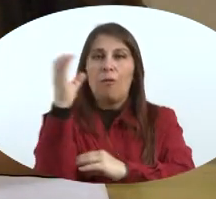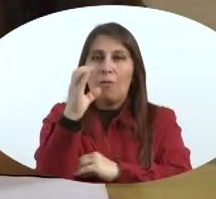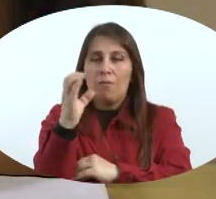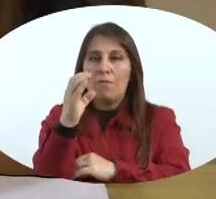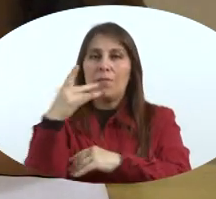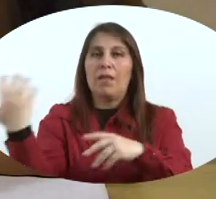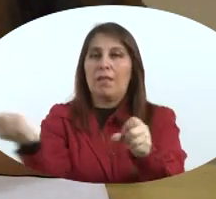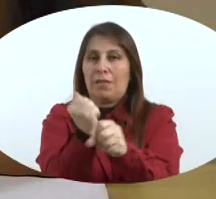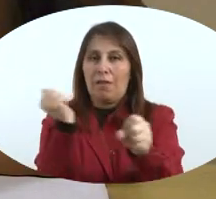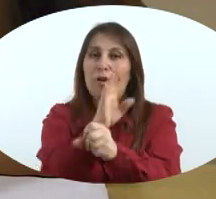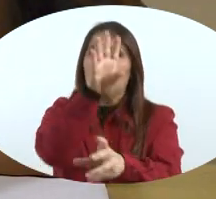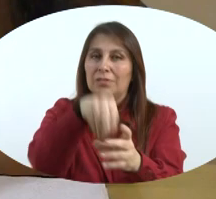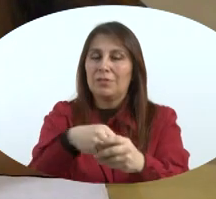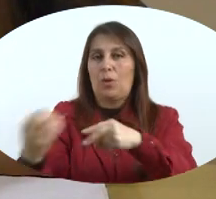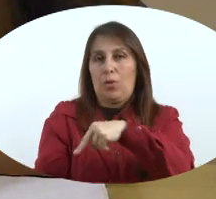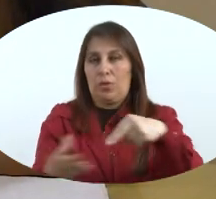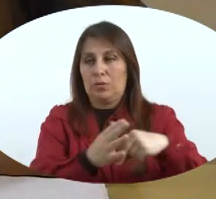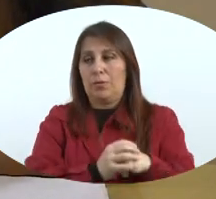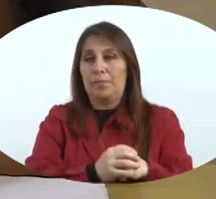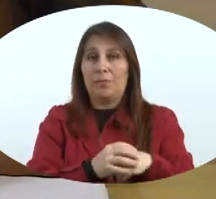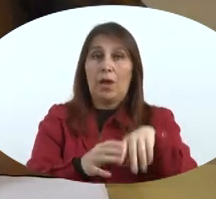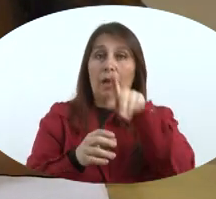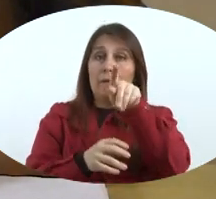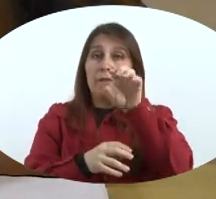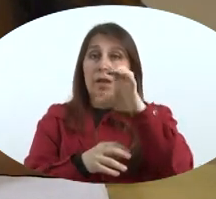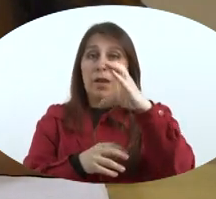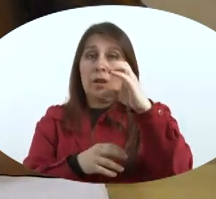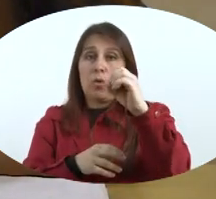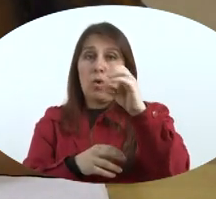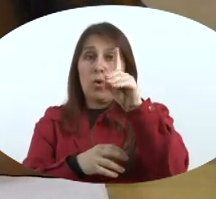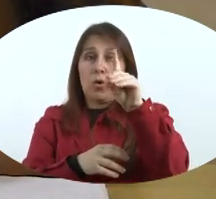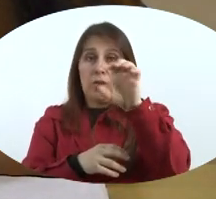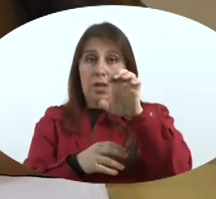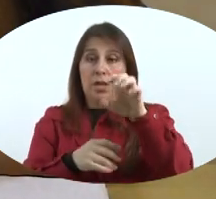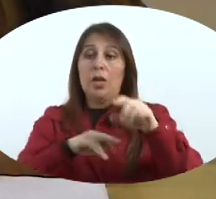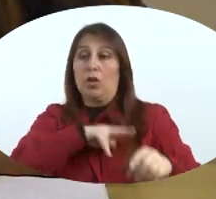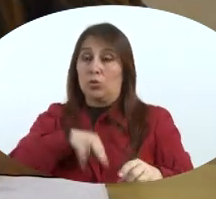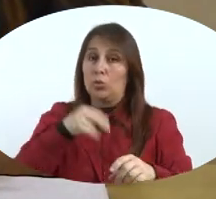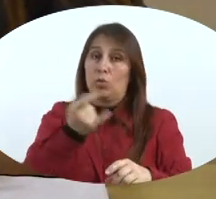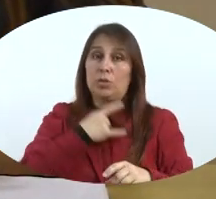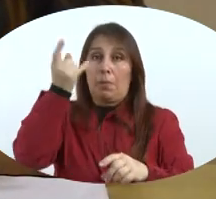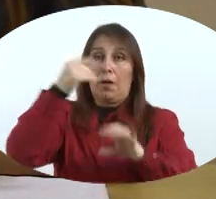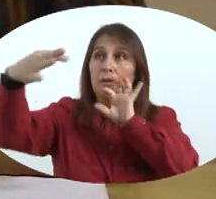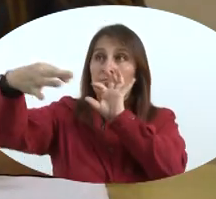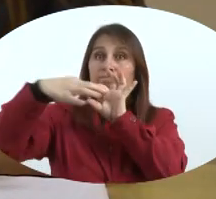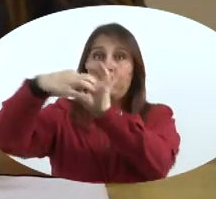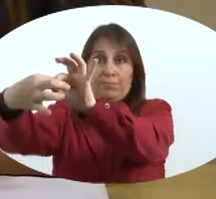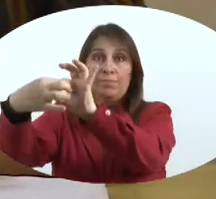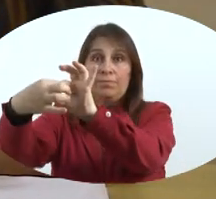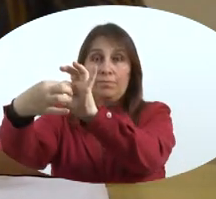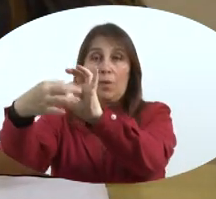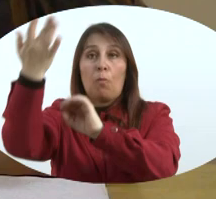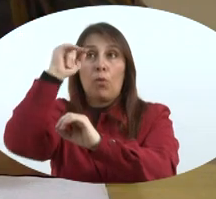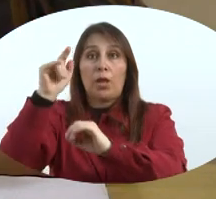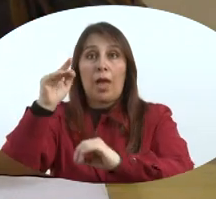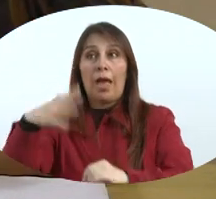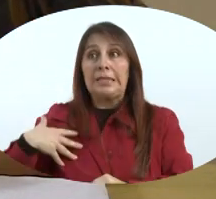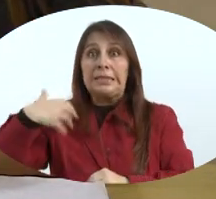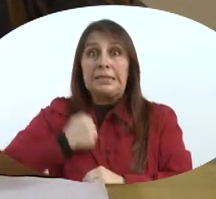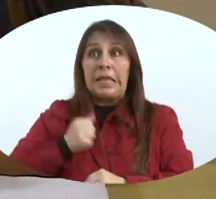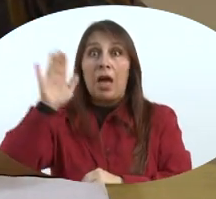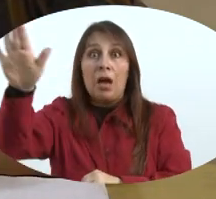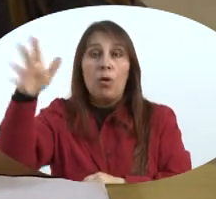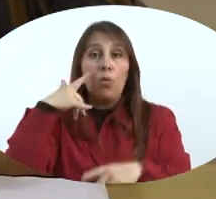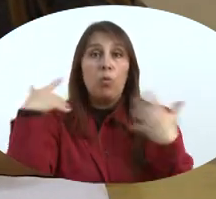que fe ccoo de la universidad pedagógica tengan un vínculo directo y tengan un vínculo directo porque ese sindicato es la agremiación